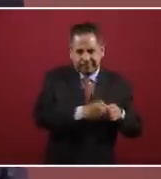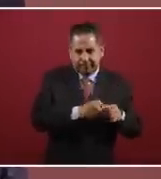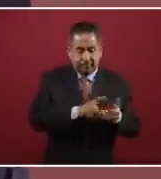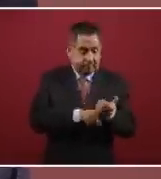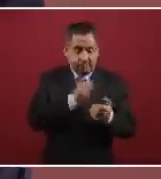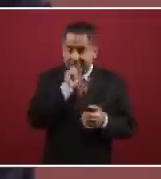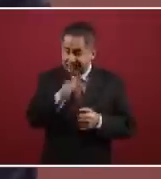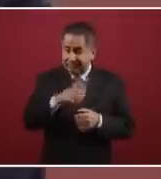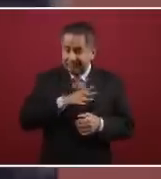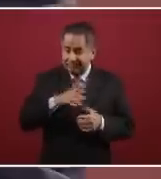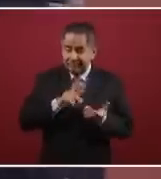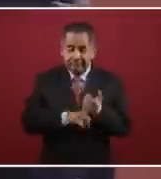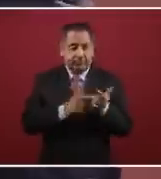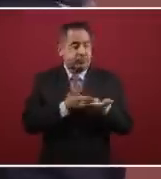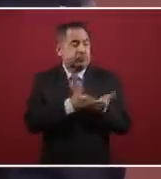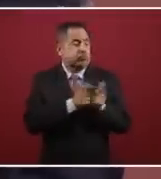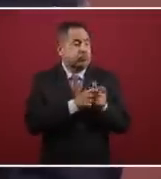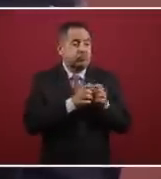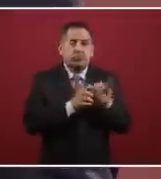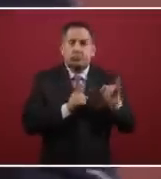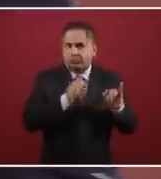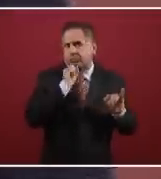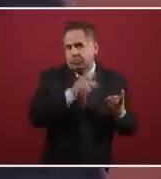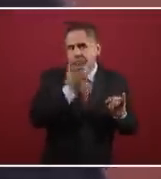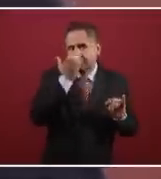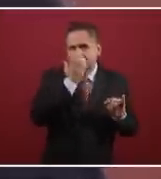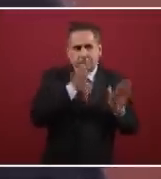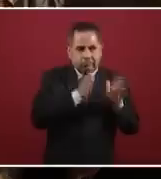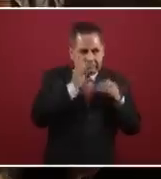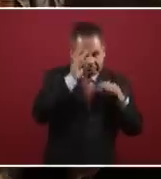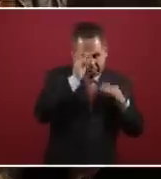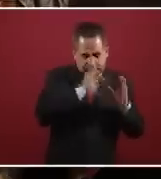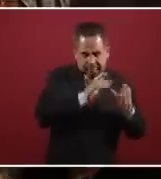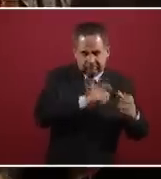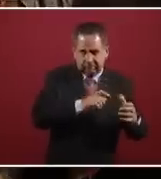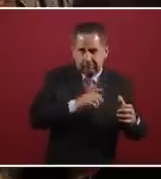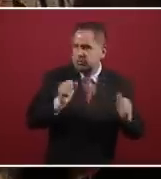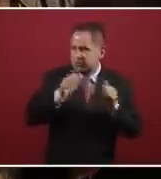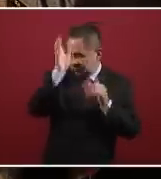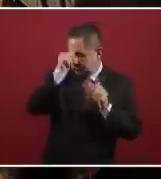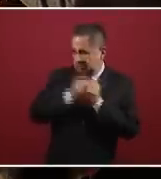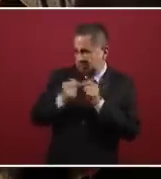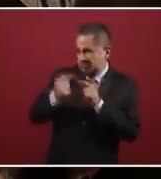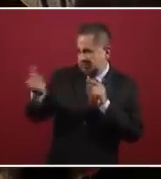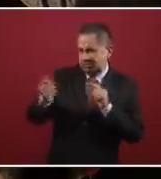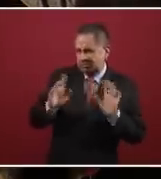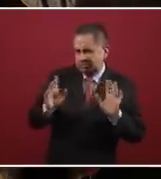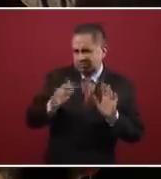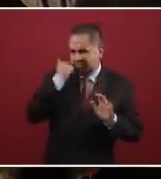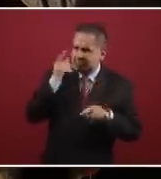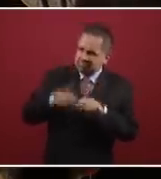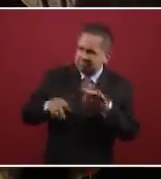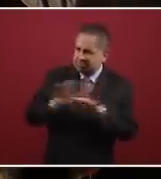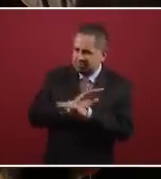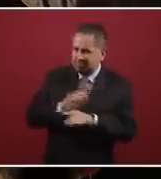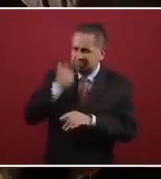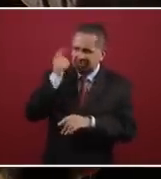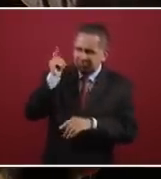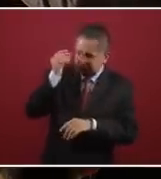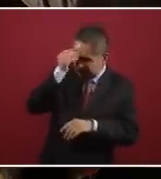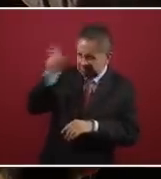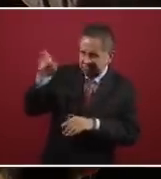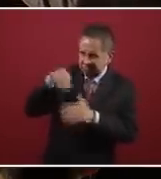porque hay mucho conservadurismo en la izquierda, los que no están de acuerdo con nosotros, que quisieran que